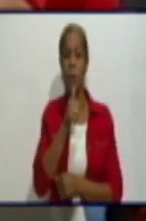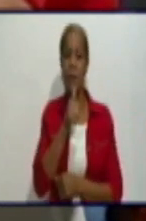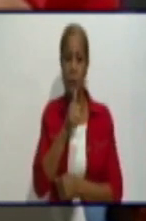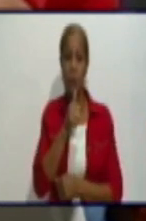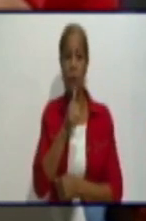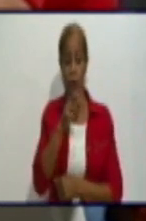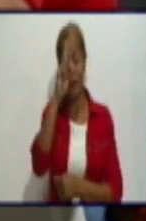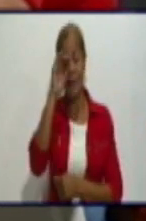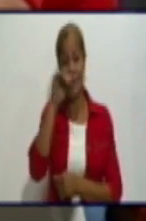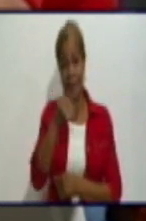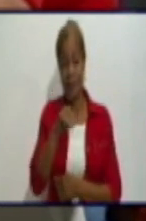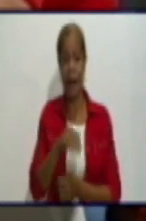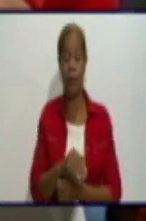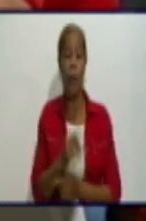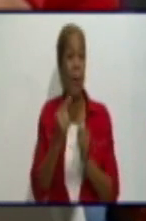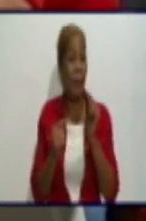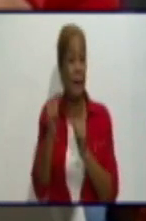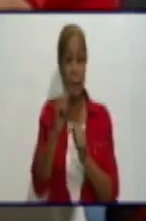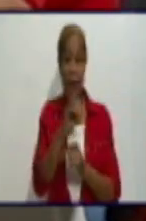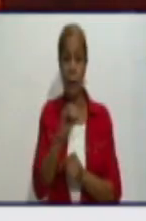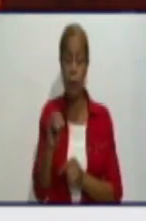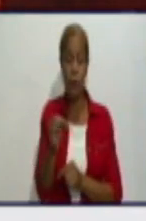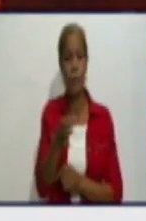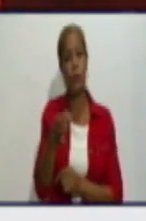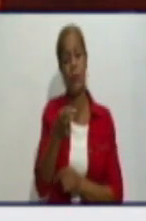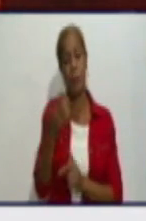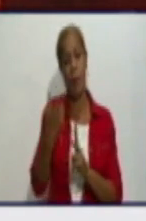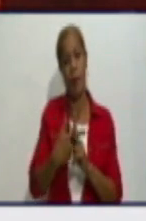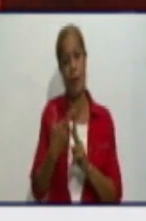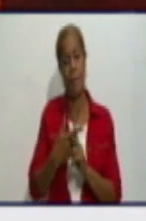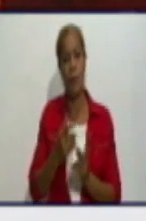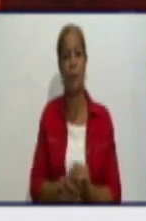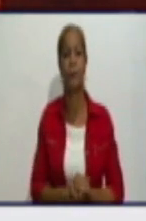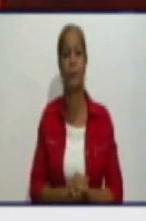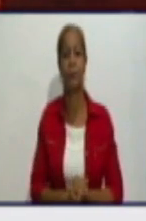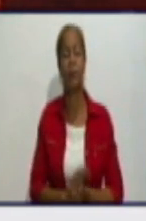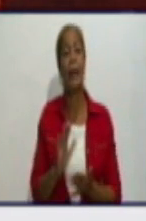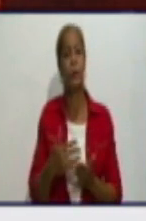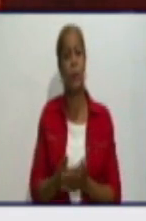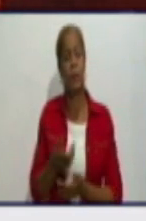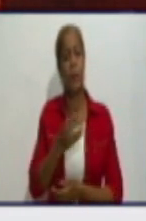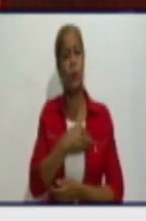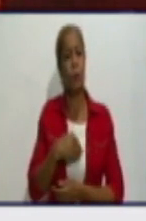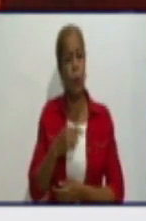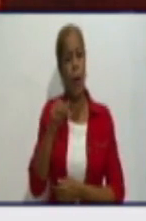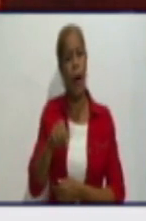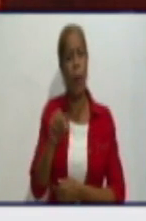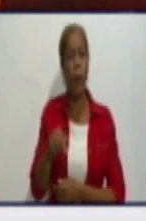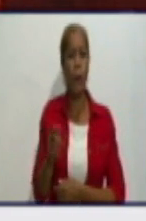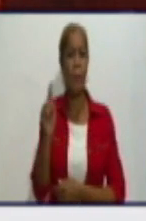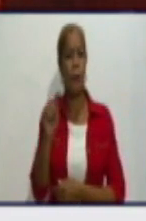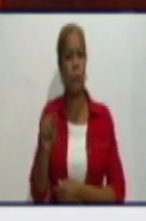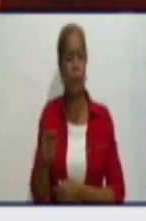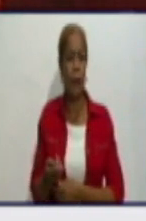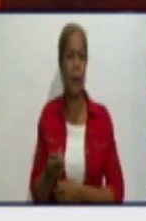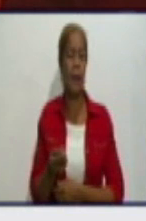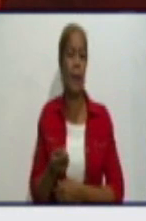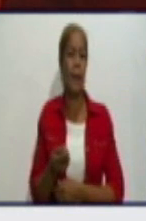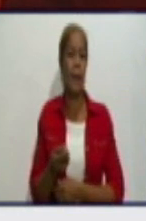municipio vaya doctora hoy una televidente del programa me preguntaba que si podía trasladar a usted una